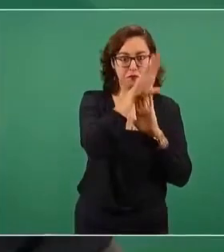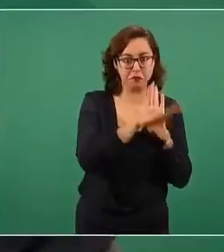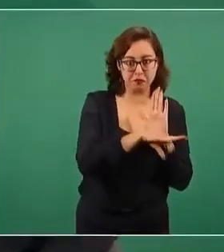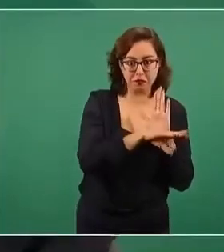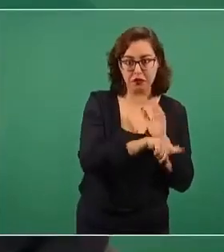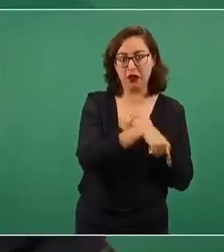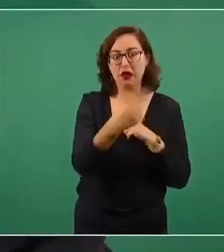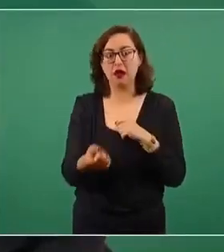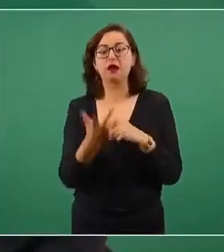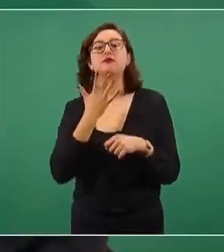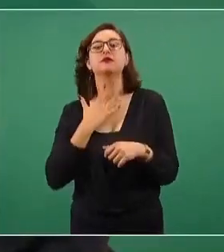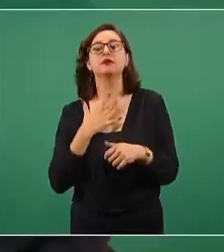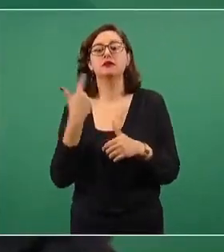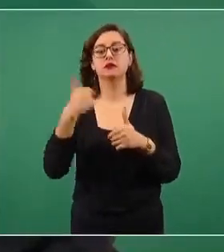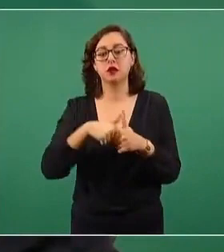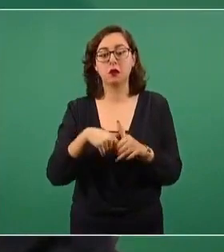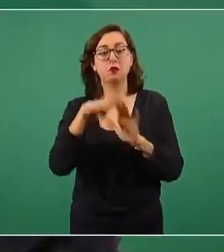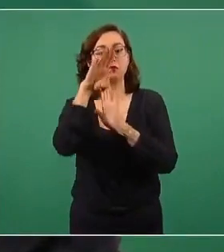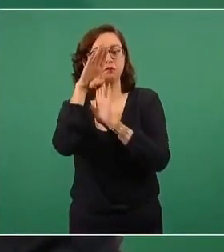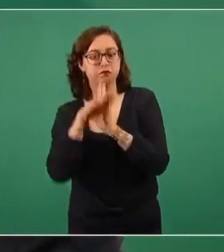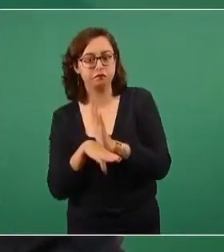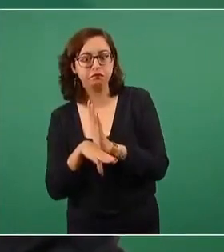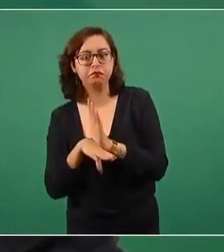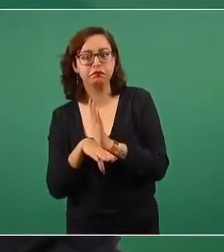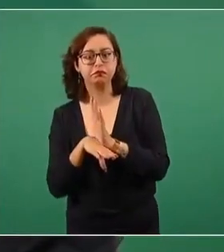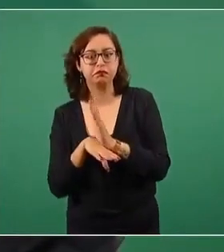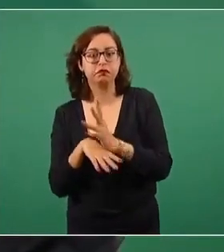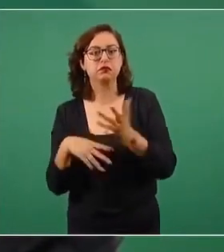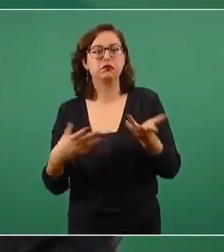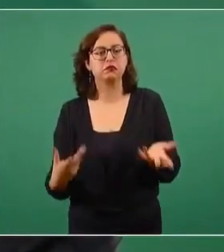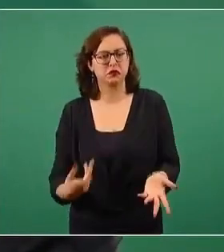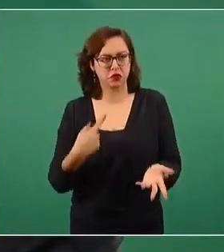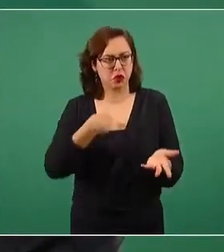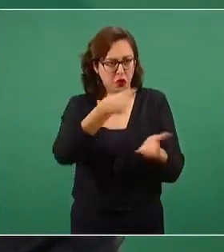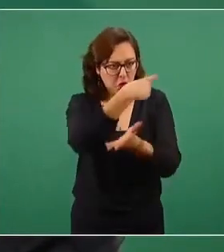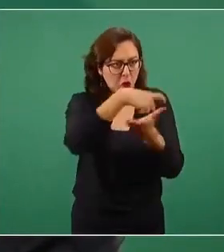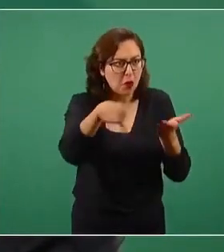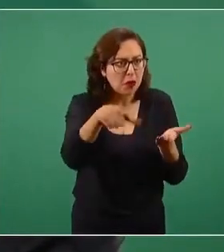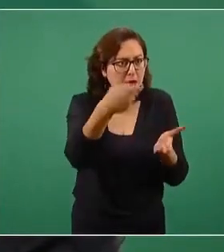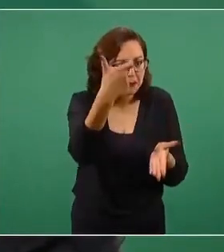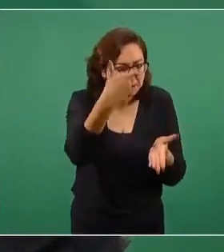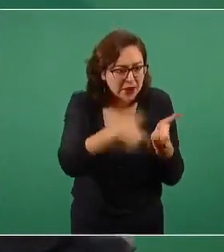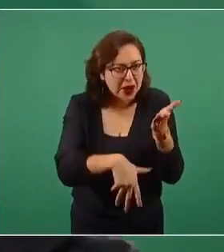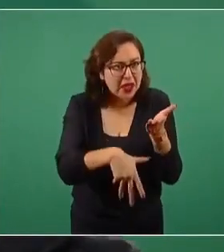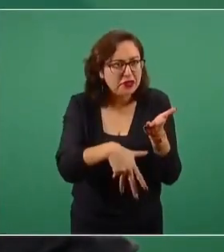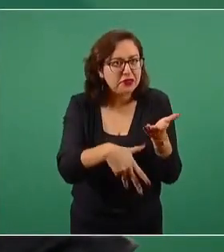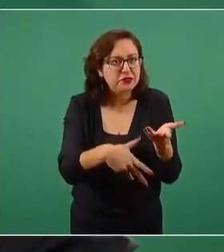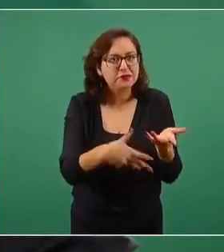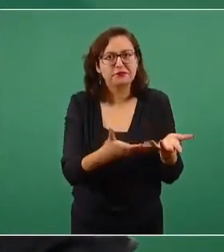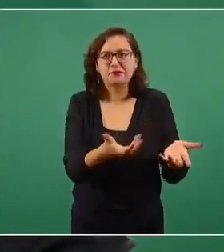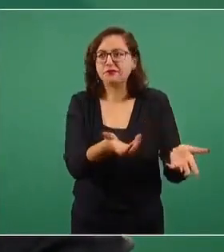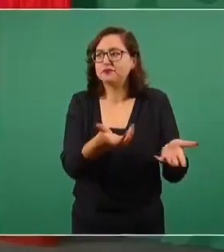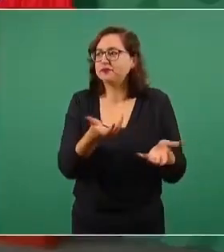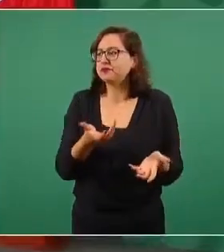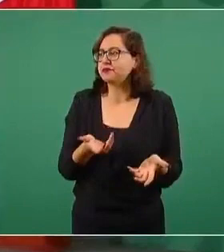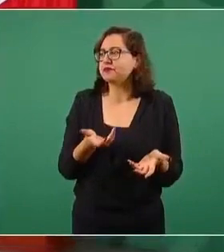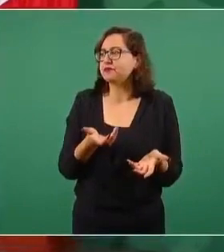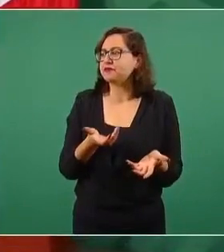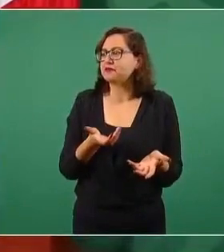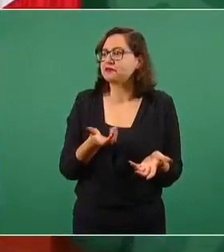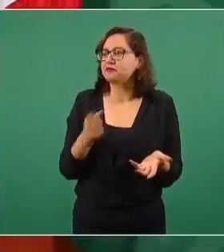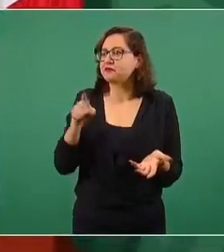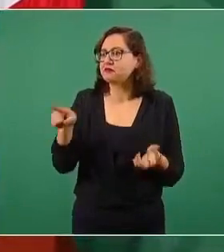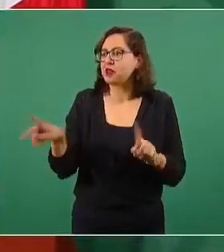y nosotros tomamos la decisión en la pandemia de no aumentar el precio, aun cuando